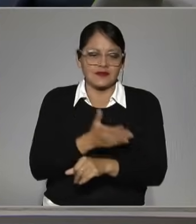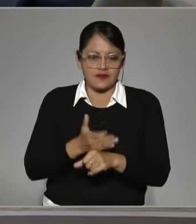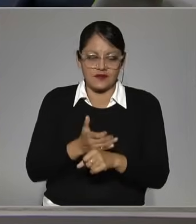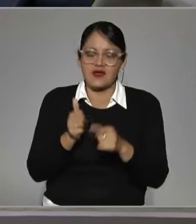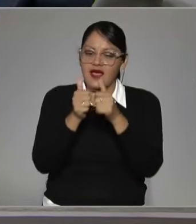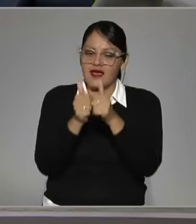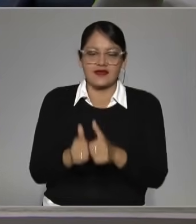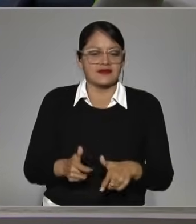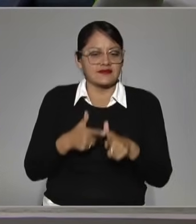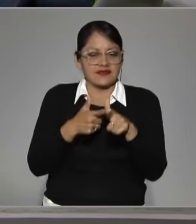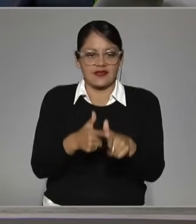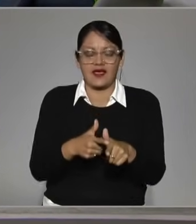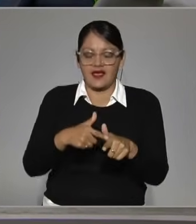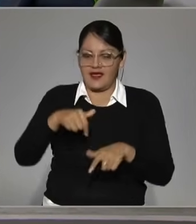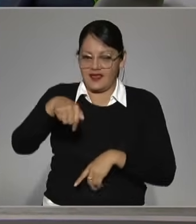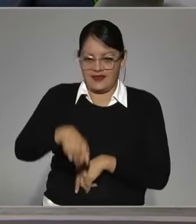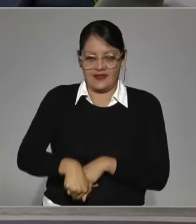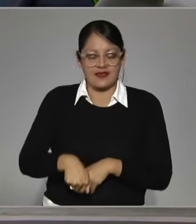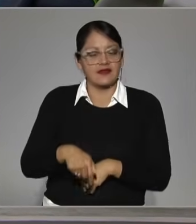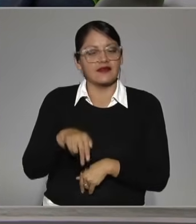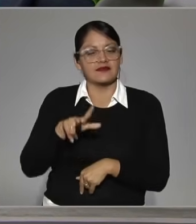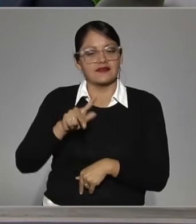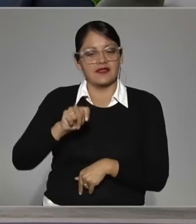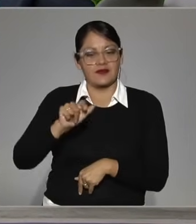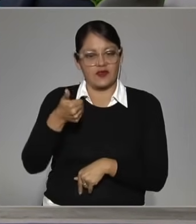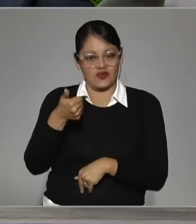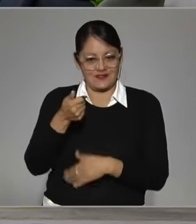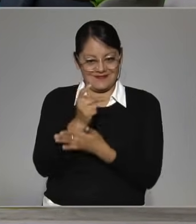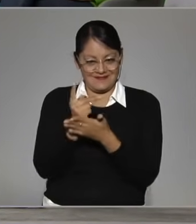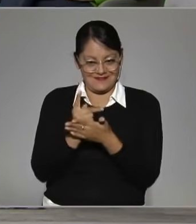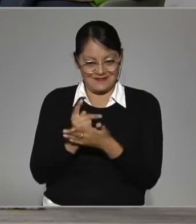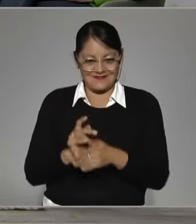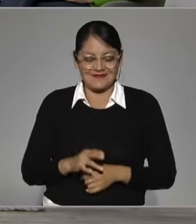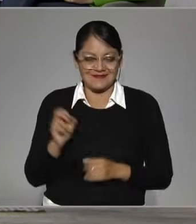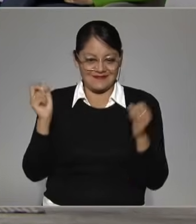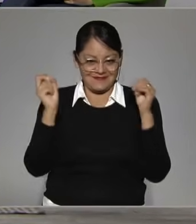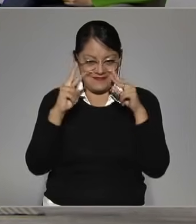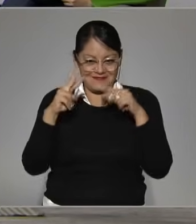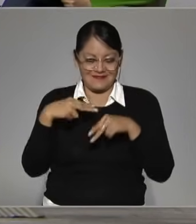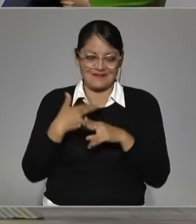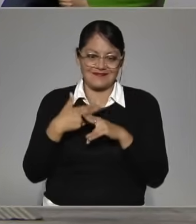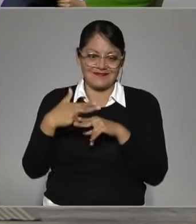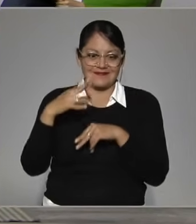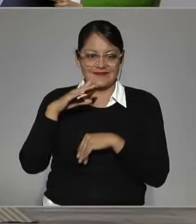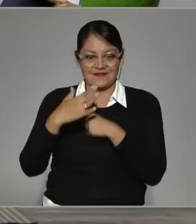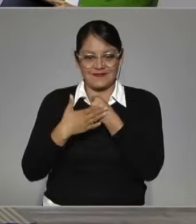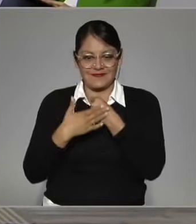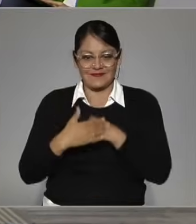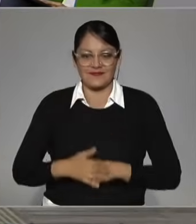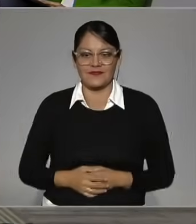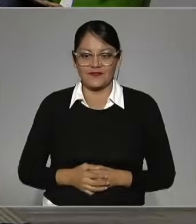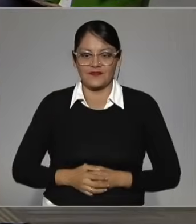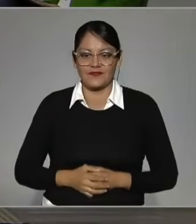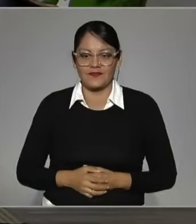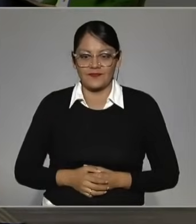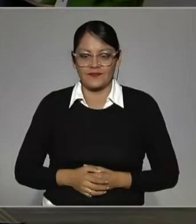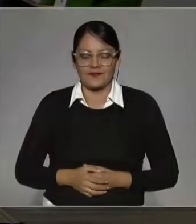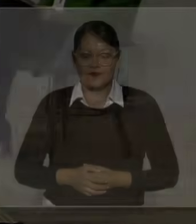a que continúe aquí con nosotros en la programación del 11. Nos vemos, hasta la próxima.